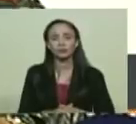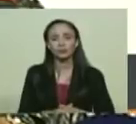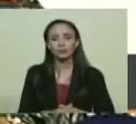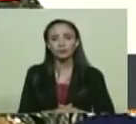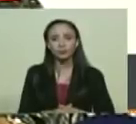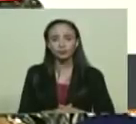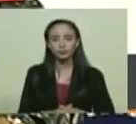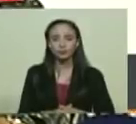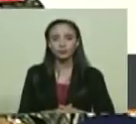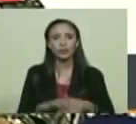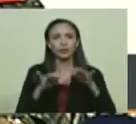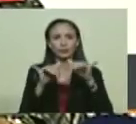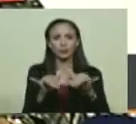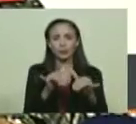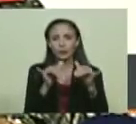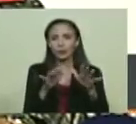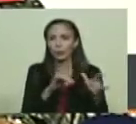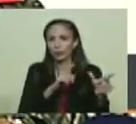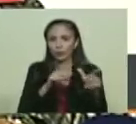¿Es así?